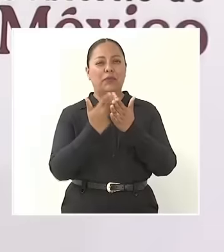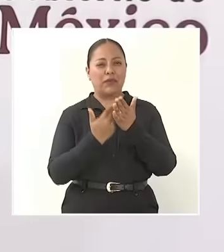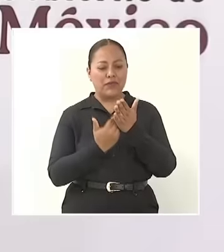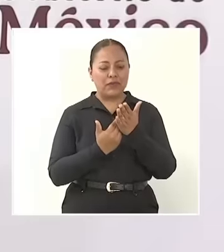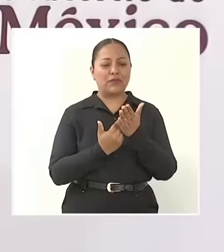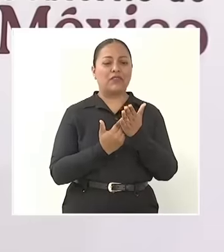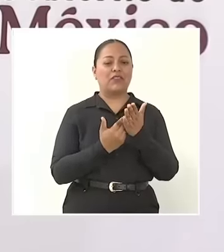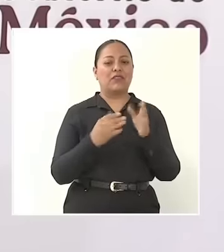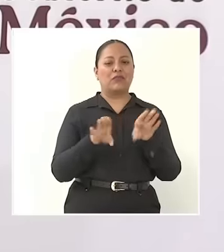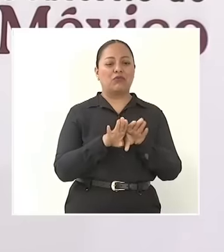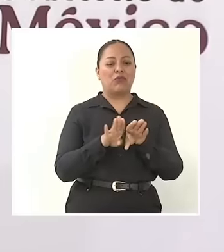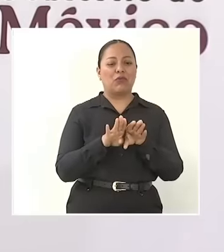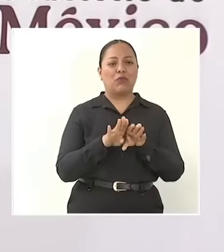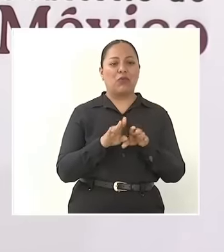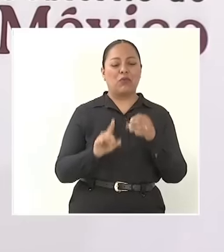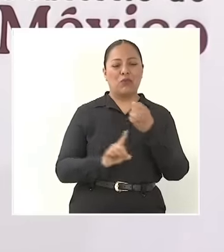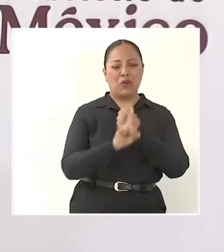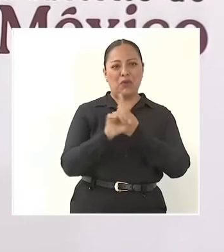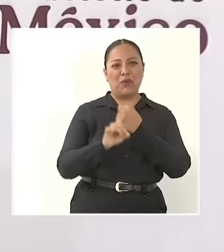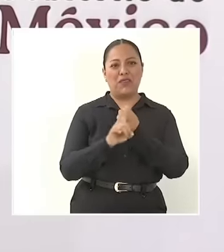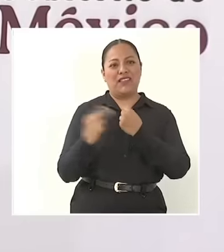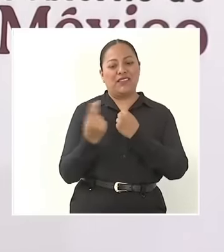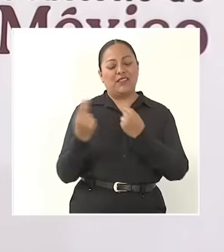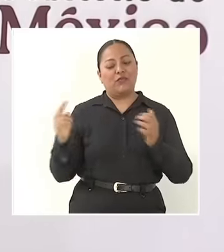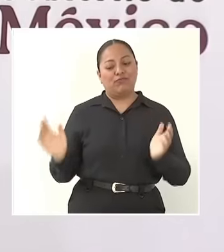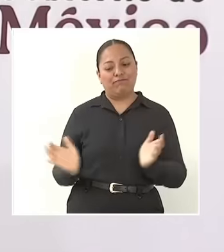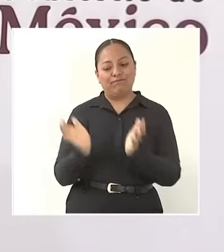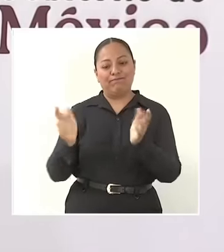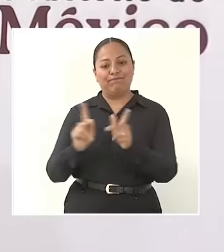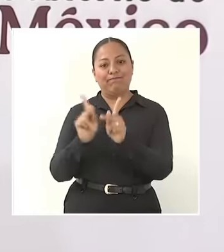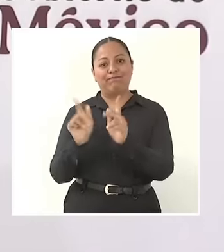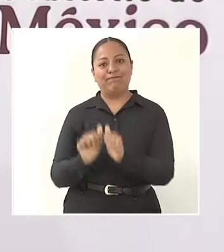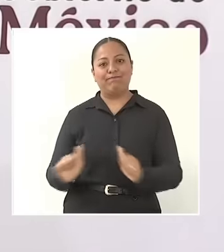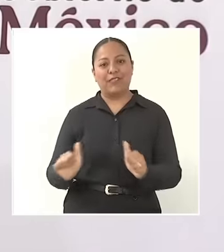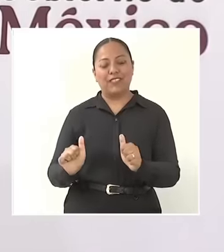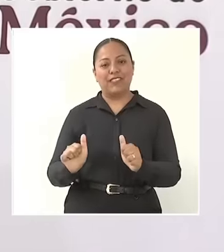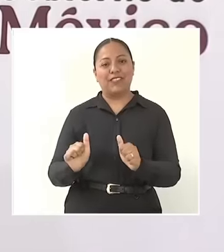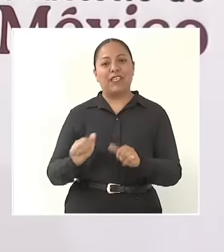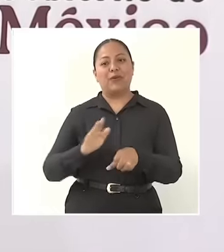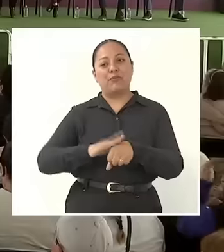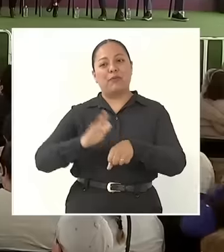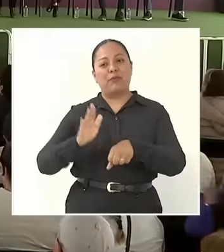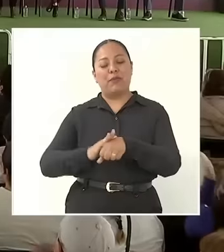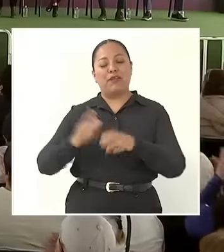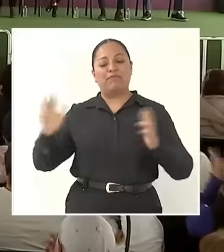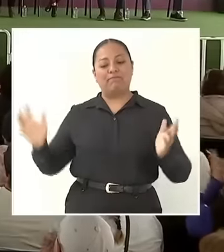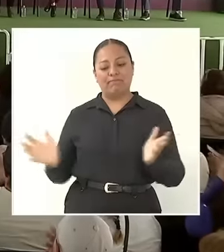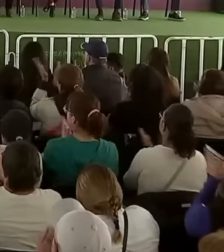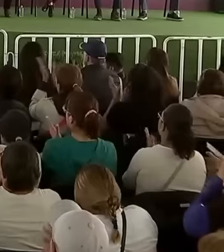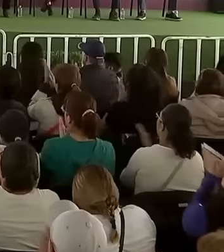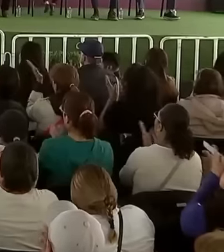social, bienestar, paz y consolidar el humanismo mexicano. Gracias.